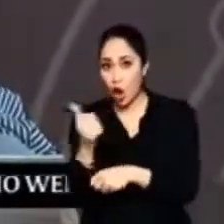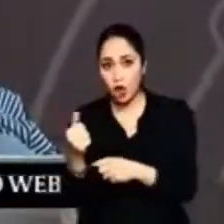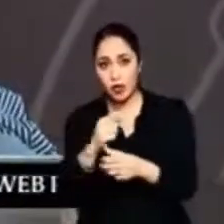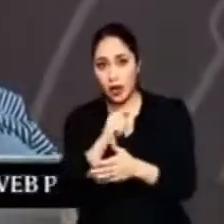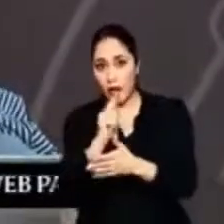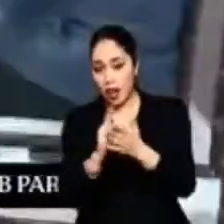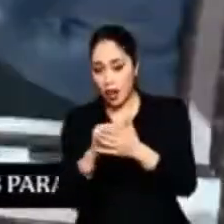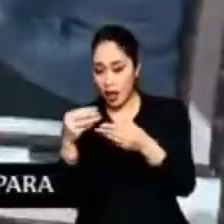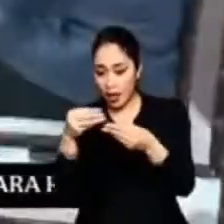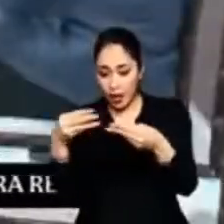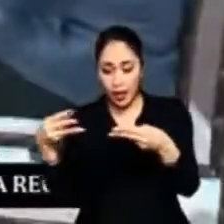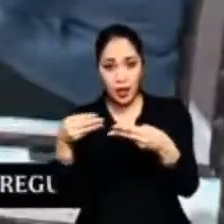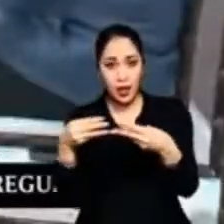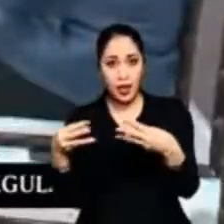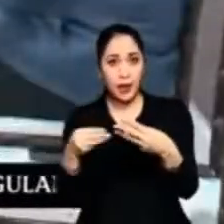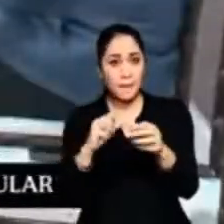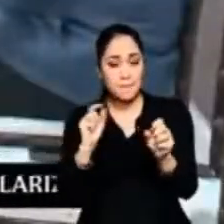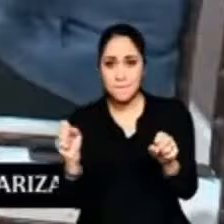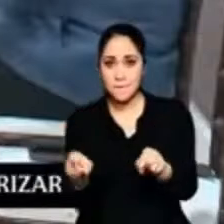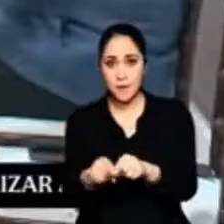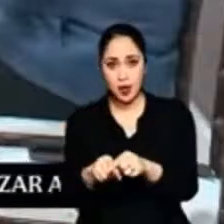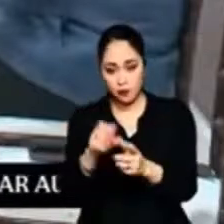ella emanen.